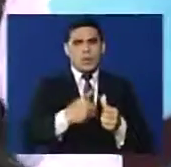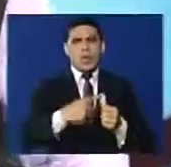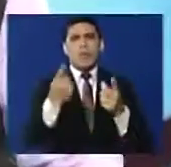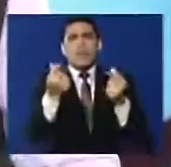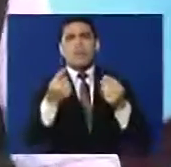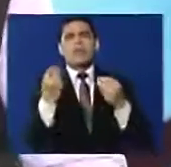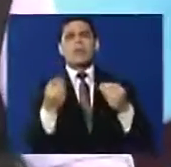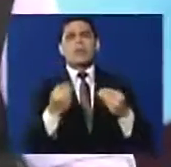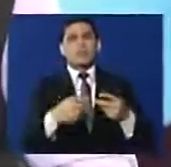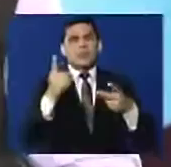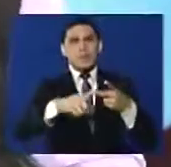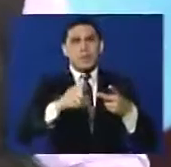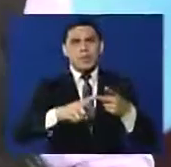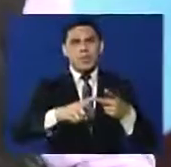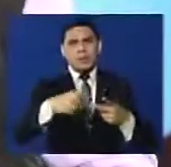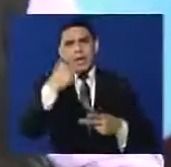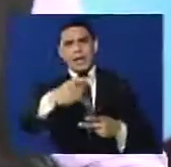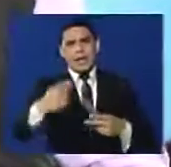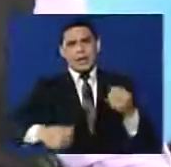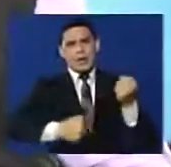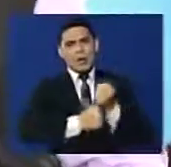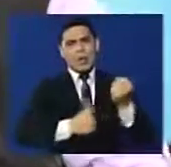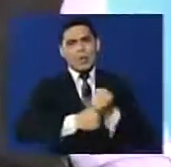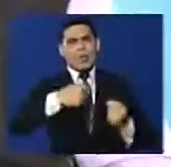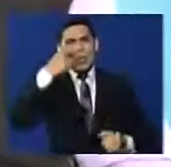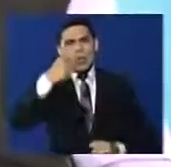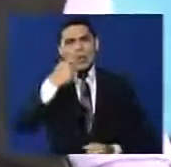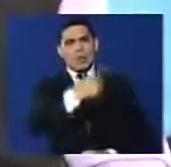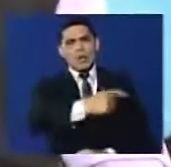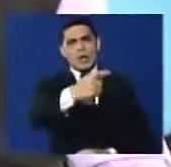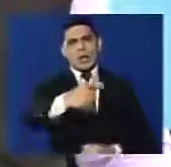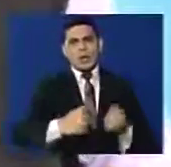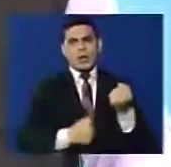dinero. Y el segundo, la adhesión. Pueblo, gente.